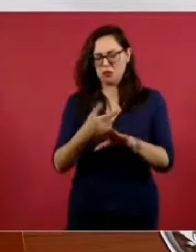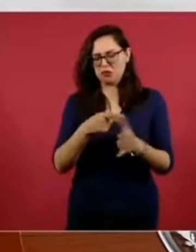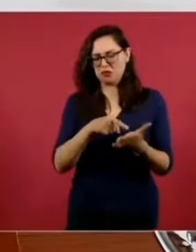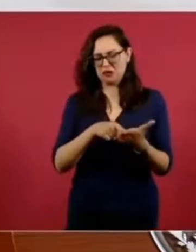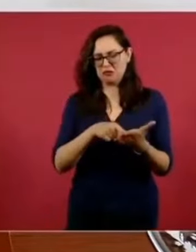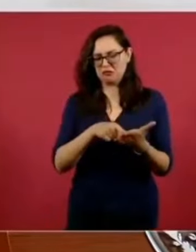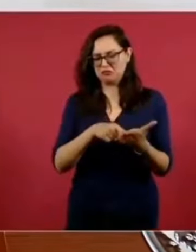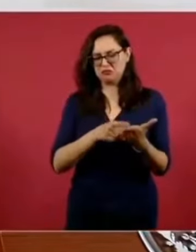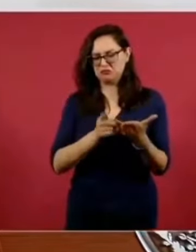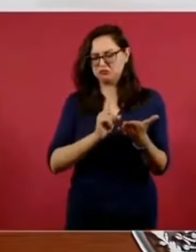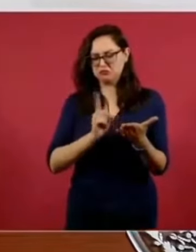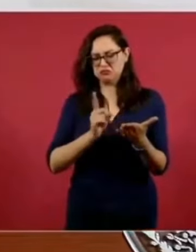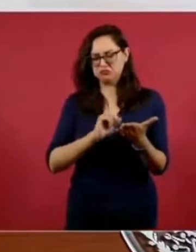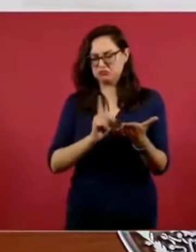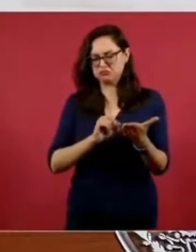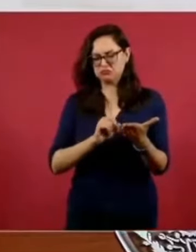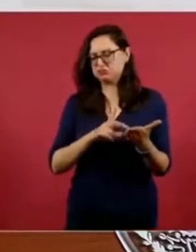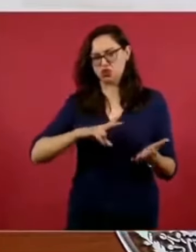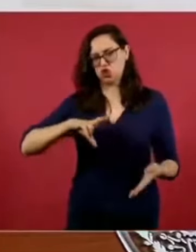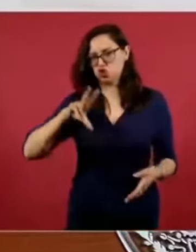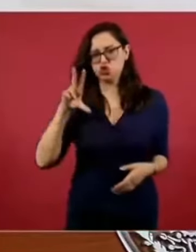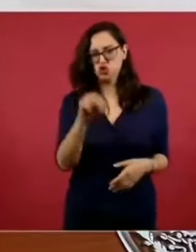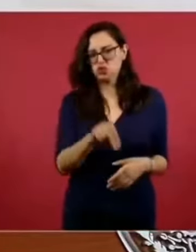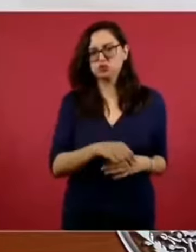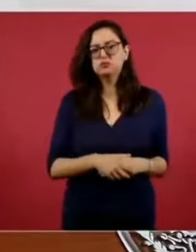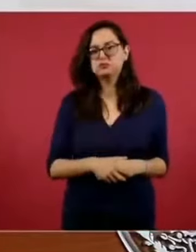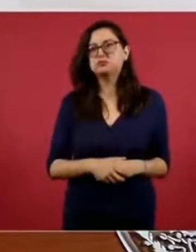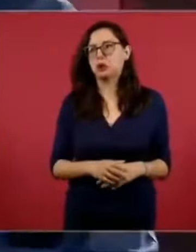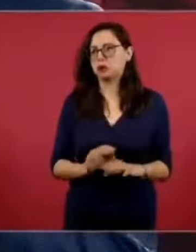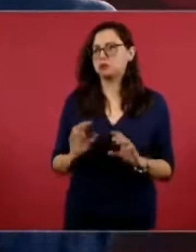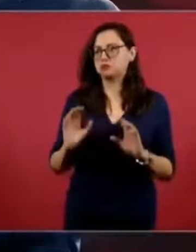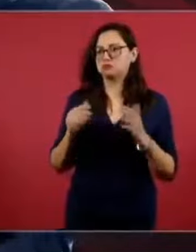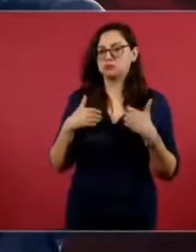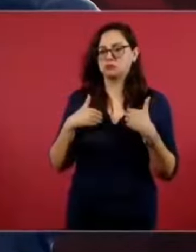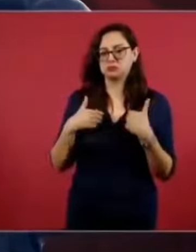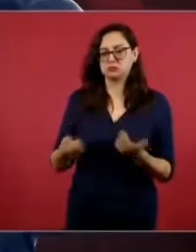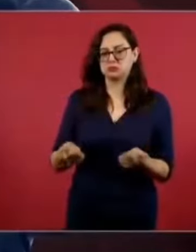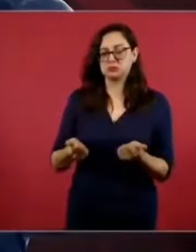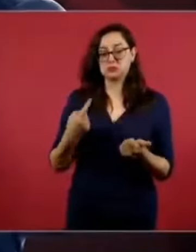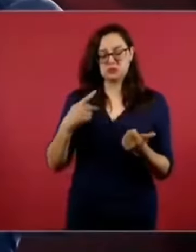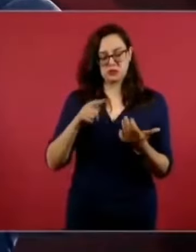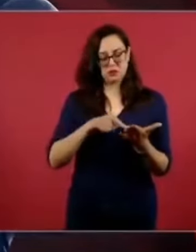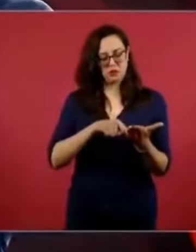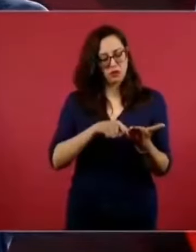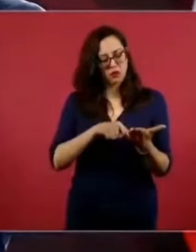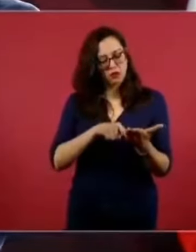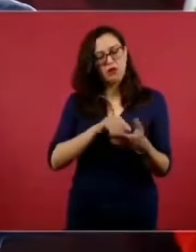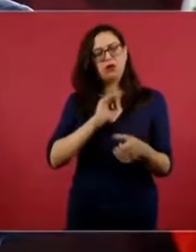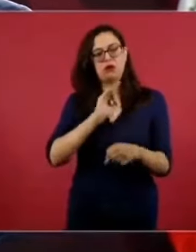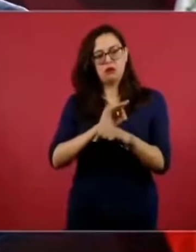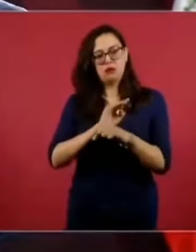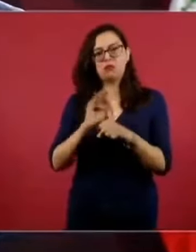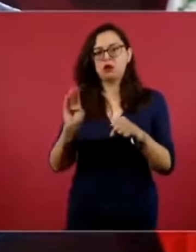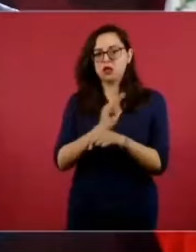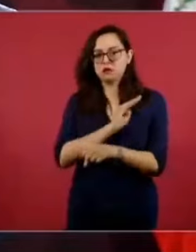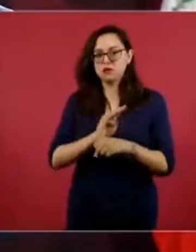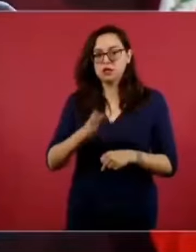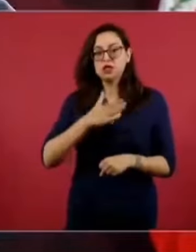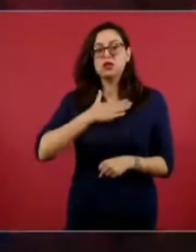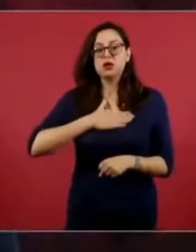rotundamente pero si es algo En beneficio de la Democracia de la justicia